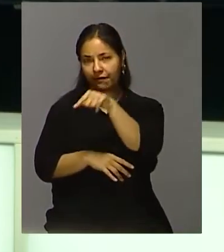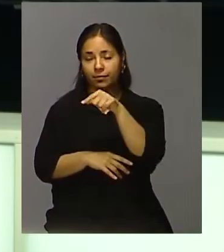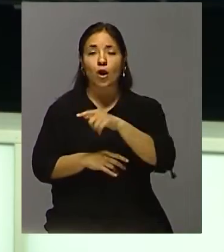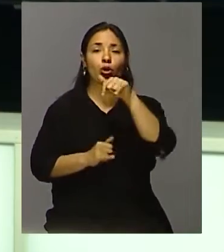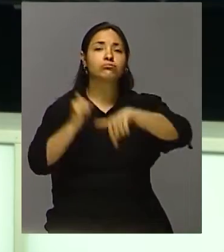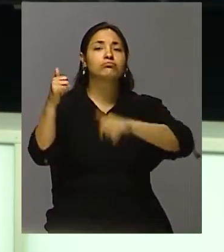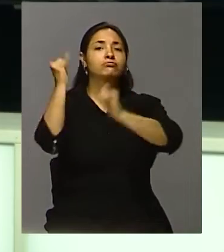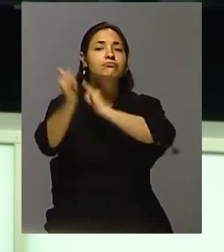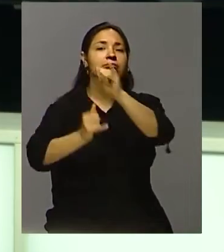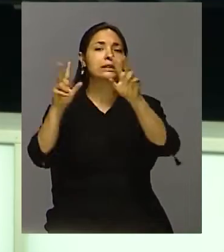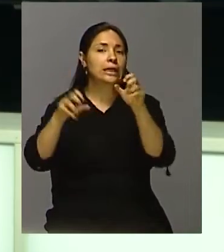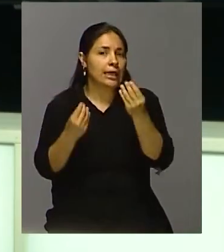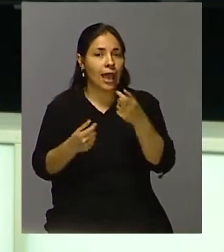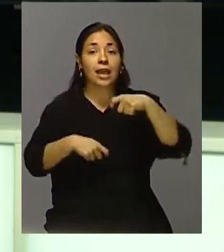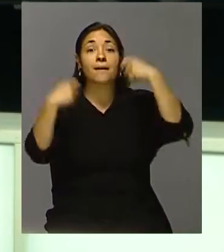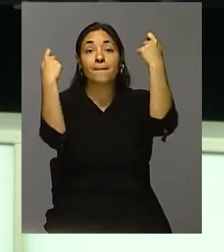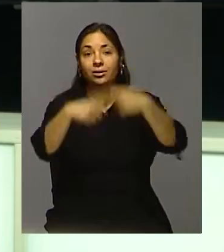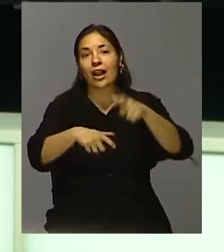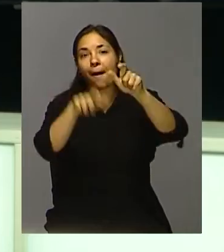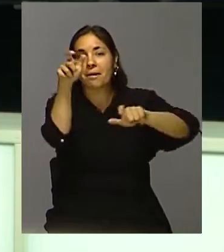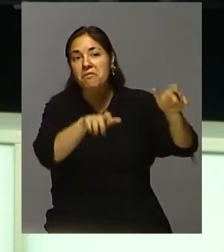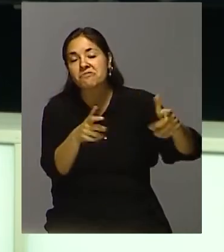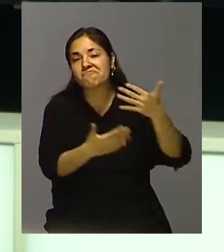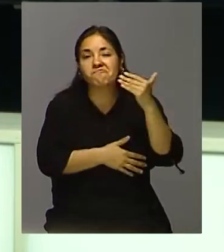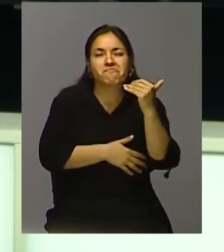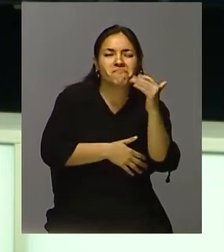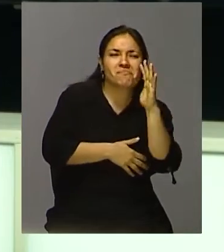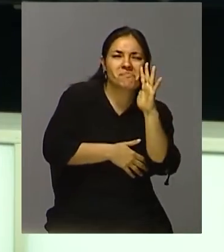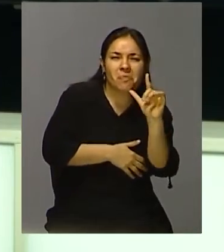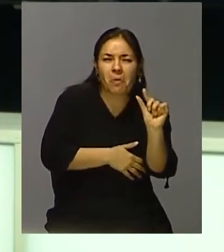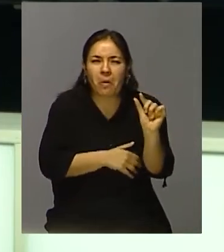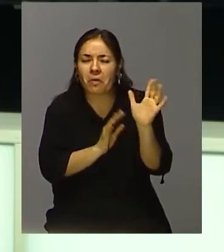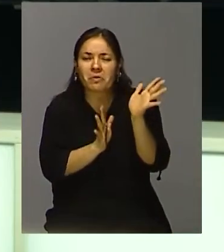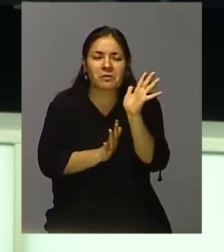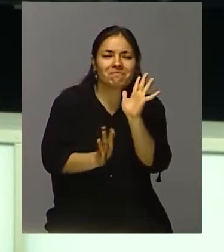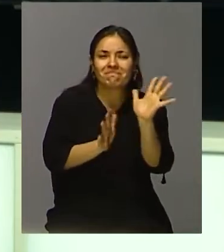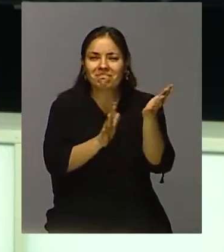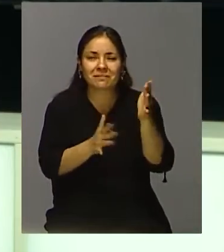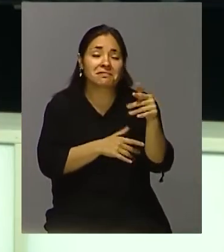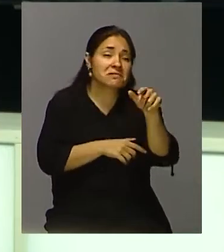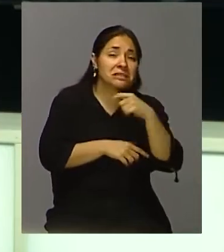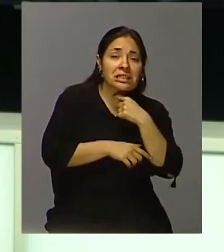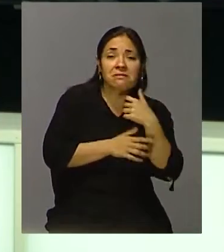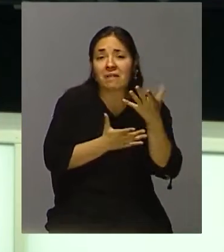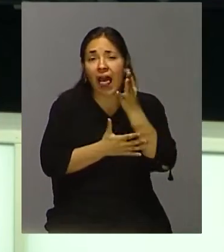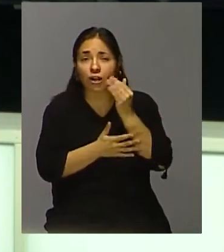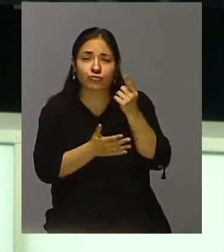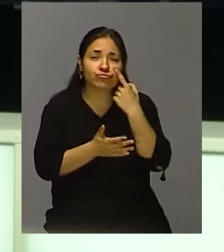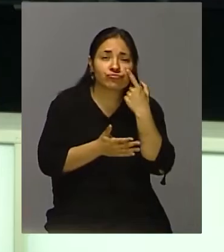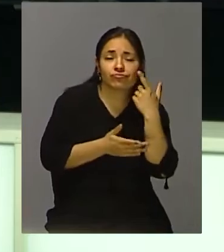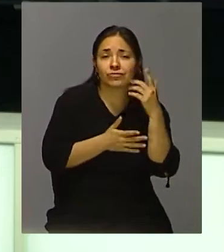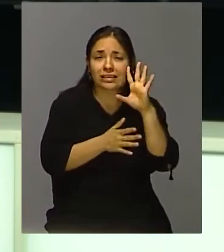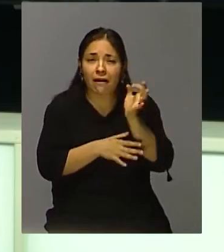de inversiones para principiantes, porque es algo que muchos quieren tal vez saber, entender para empezar